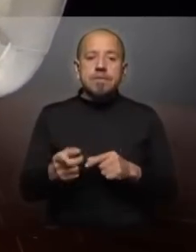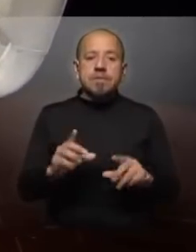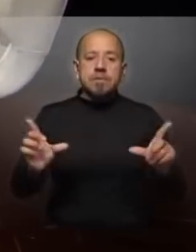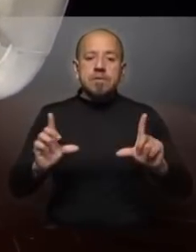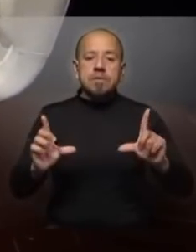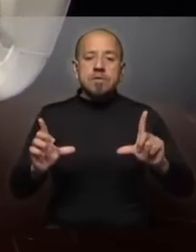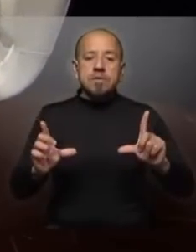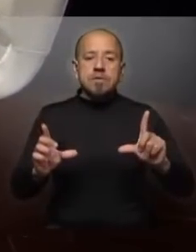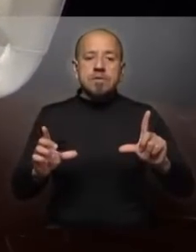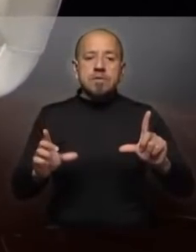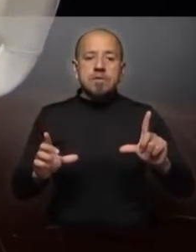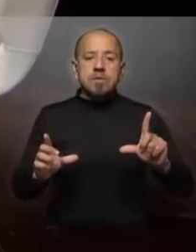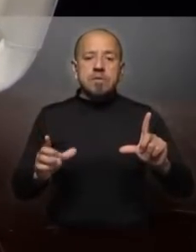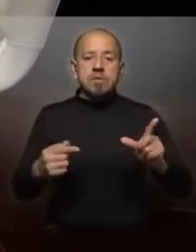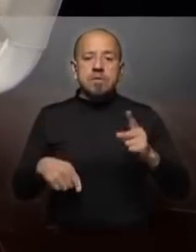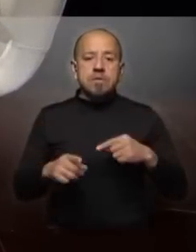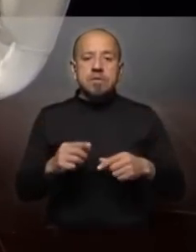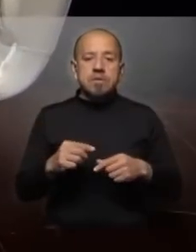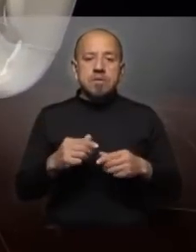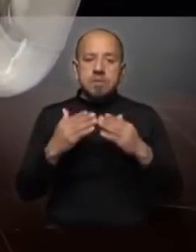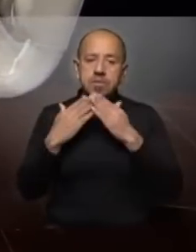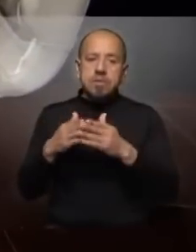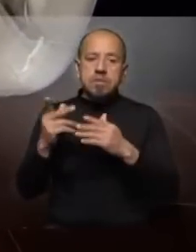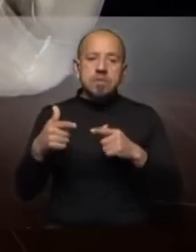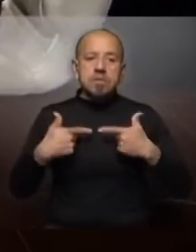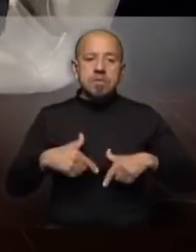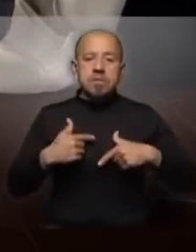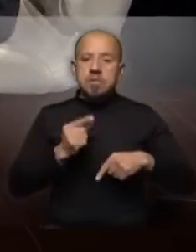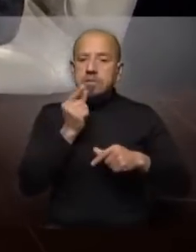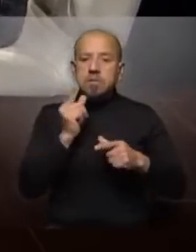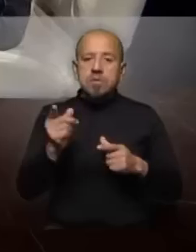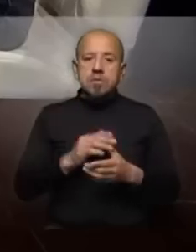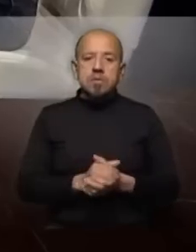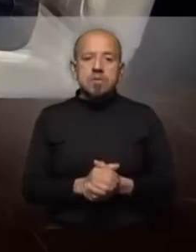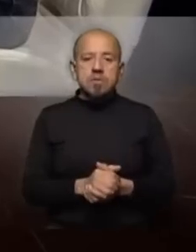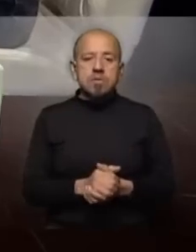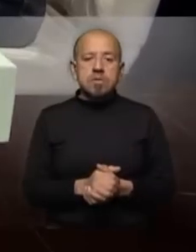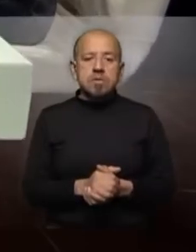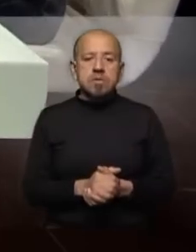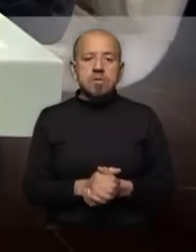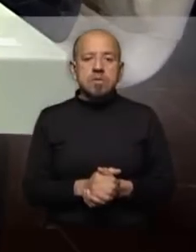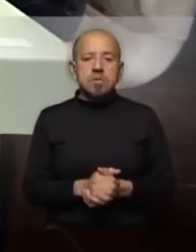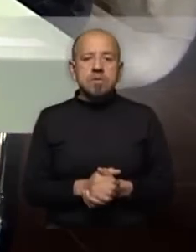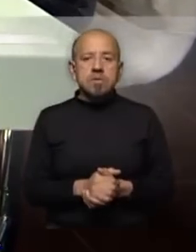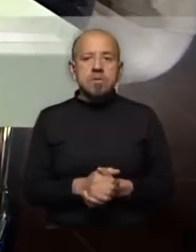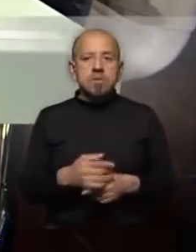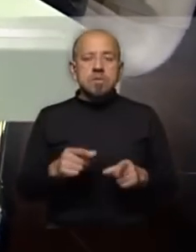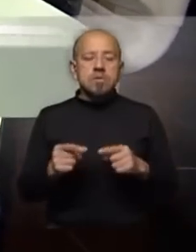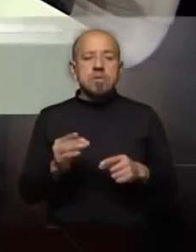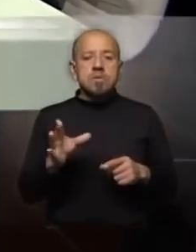televisión hay que preguntarle no no yo creo que hay que preguntarle a todos los que los que han pasado por el sistema Pero hay un dato de